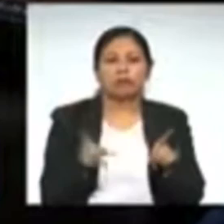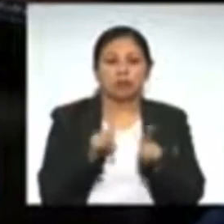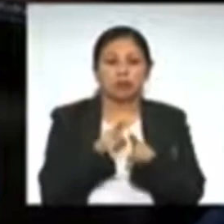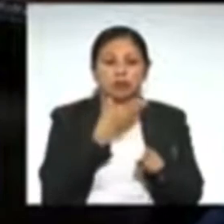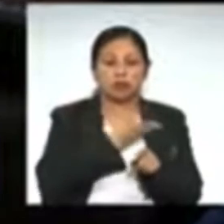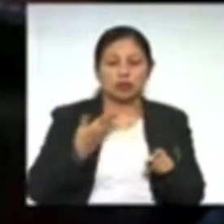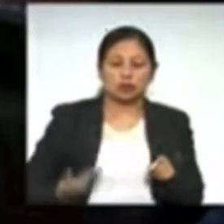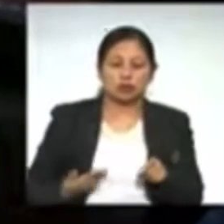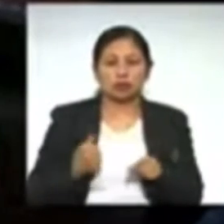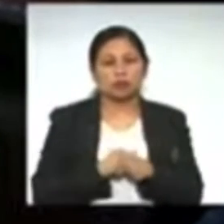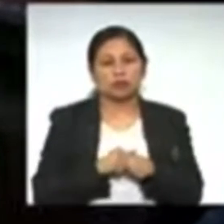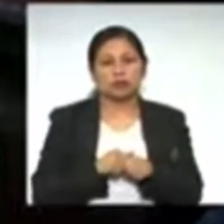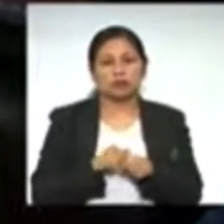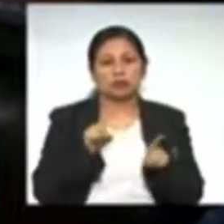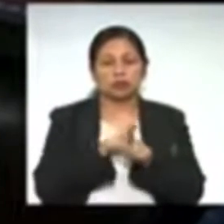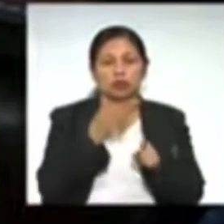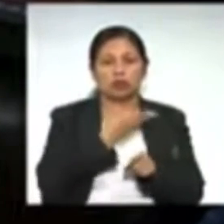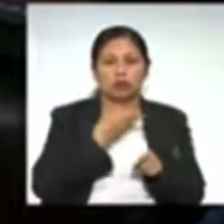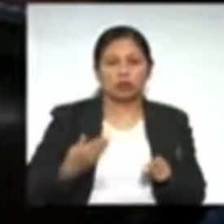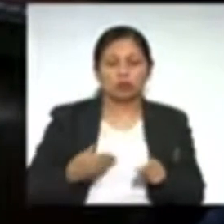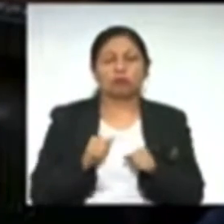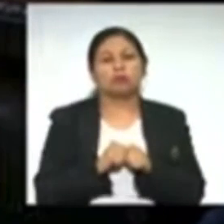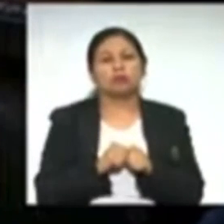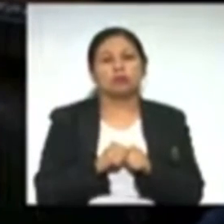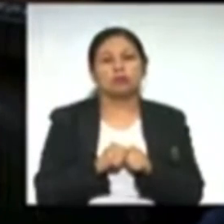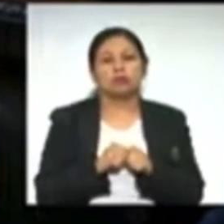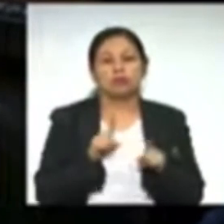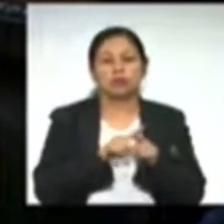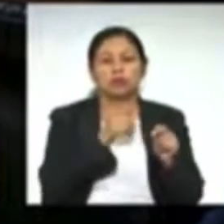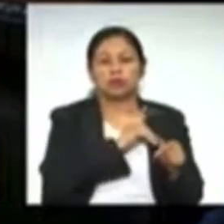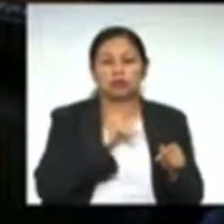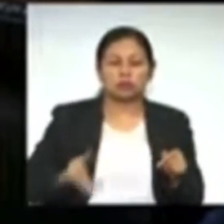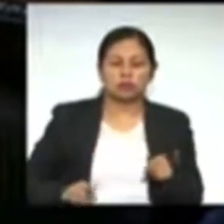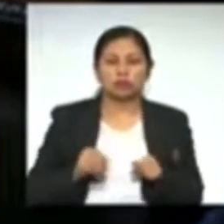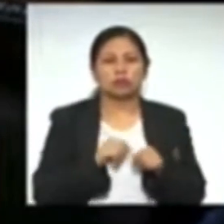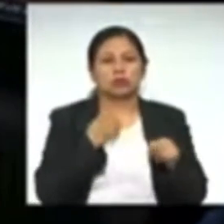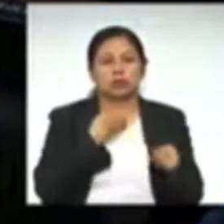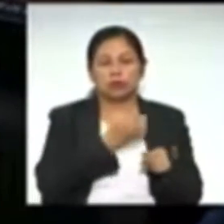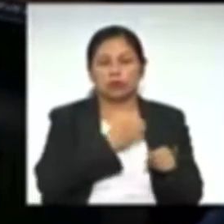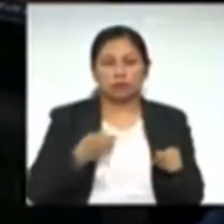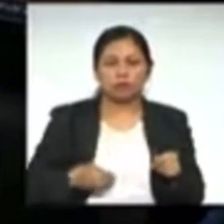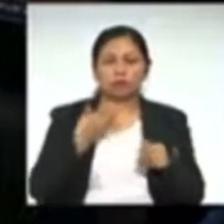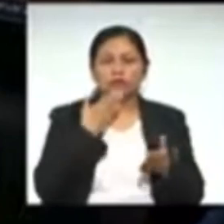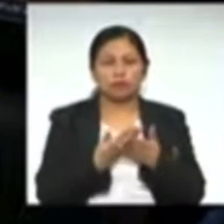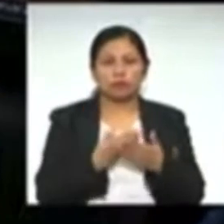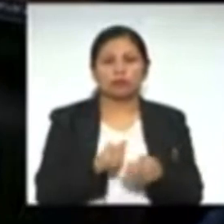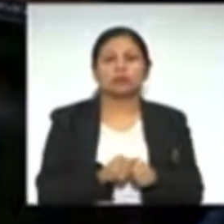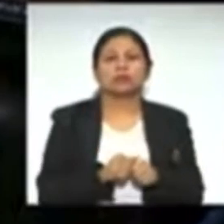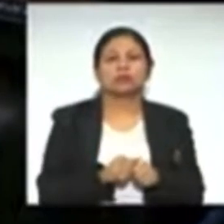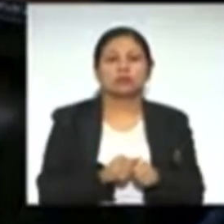al presidente y al Ejecutivo. Compañeros diputados, presidenta, gracias.